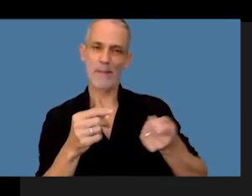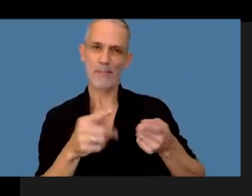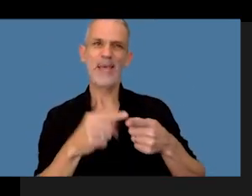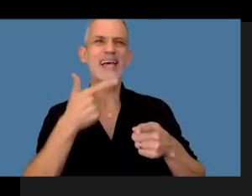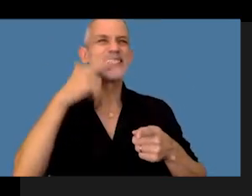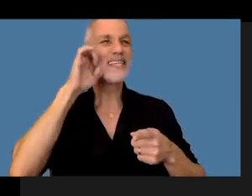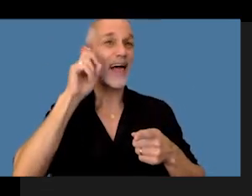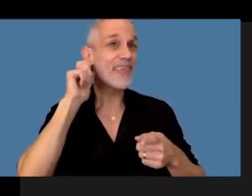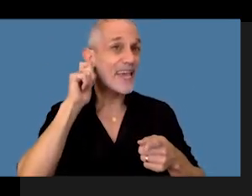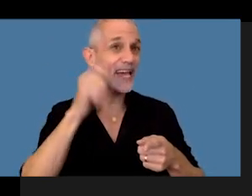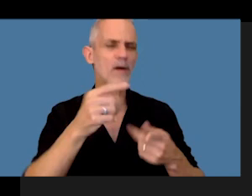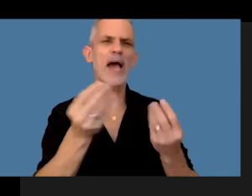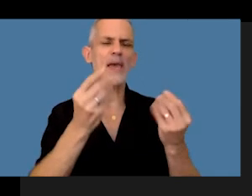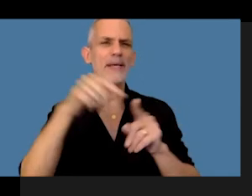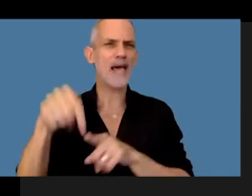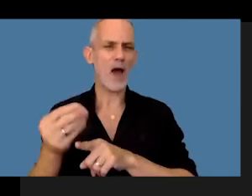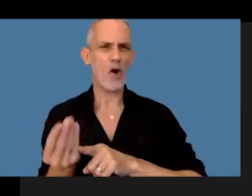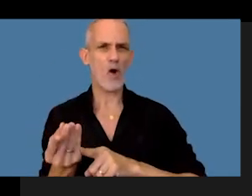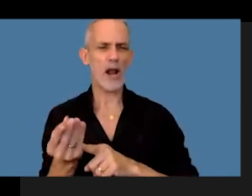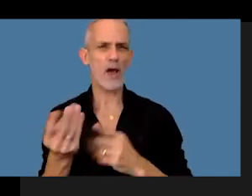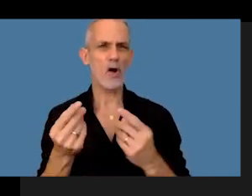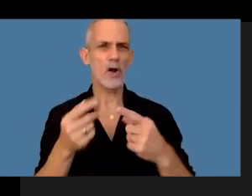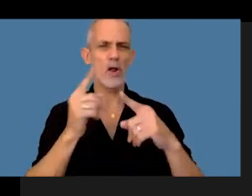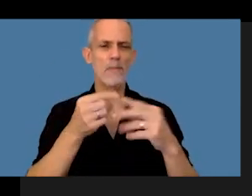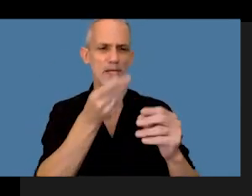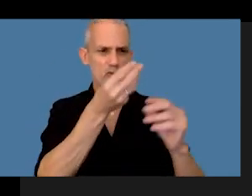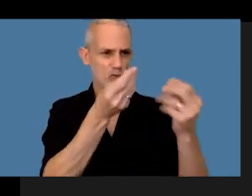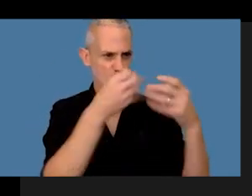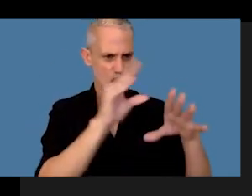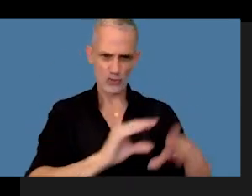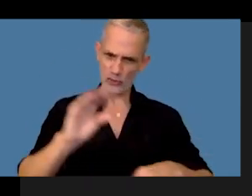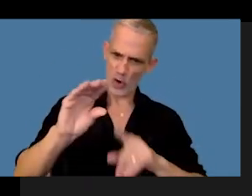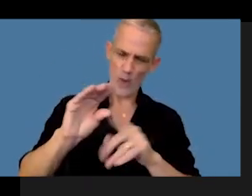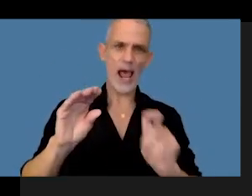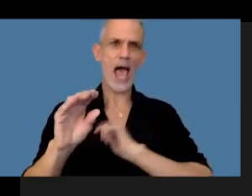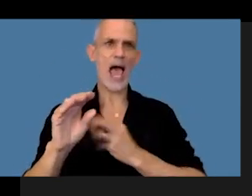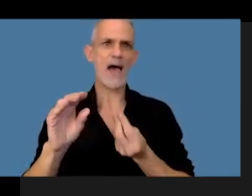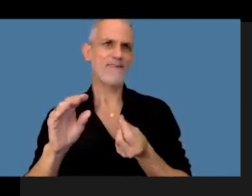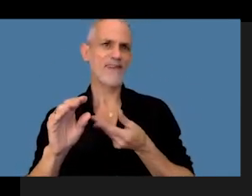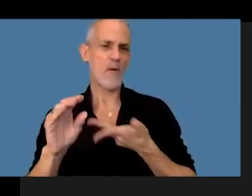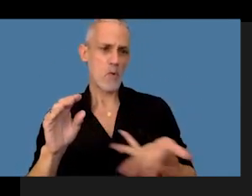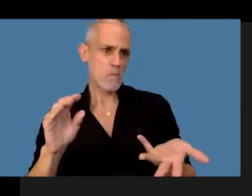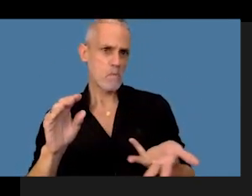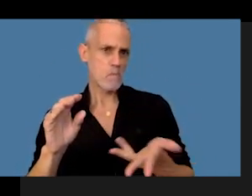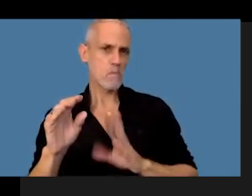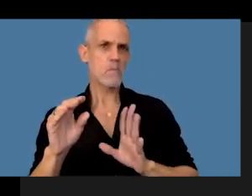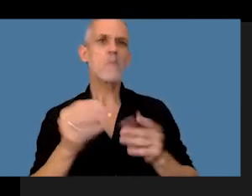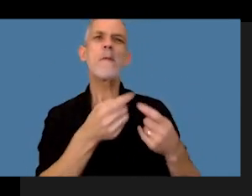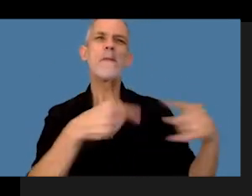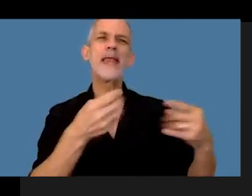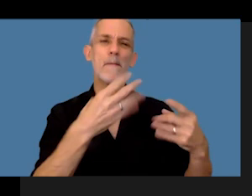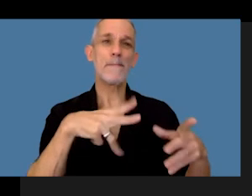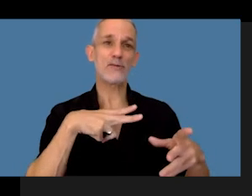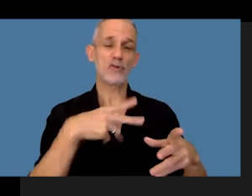CIRADIG. ¿Qué sucede ahora con el remanente que nos va a quedar a favor? Porque nos va a pagar bienes personales, pero no en